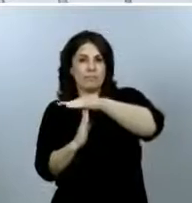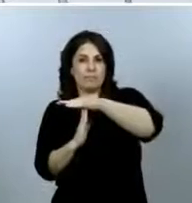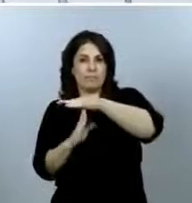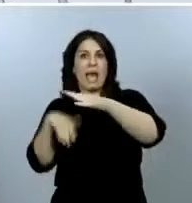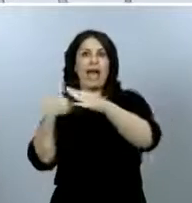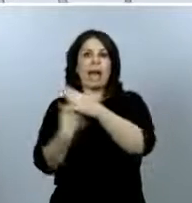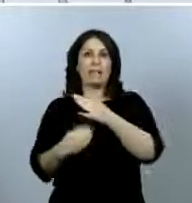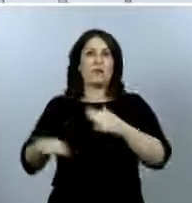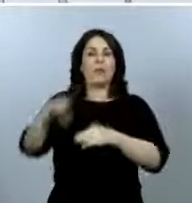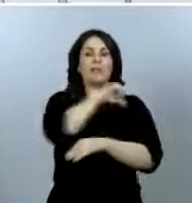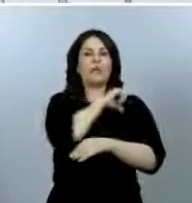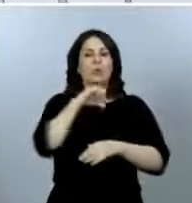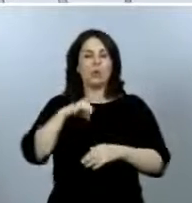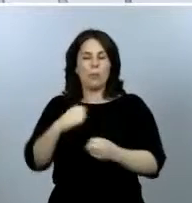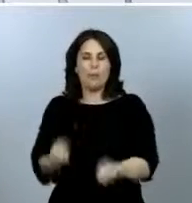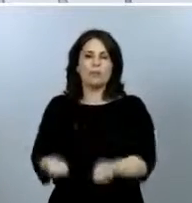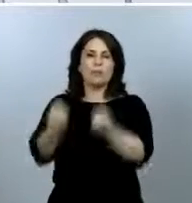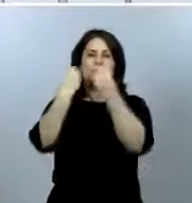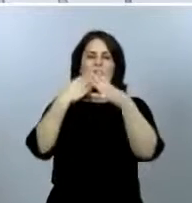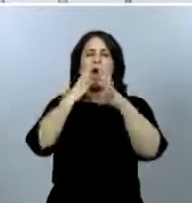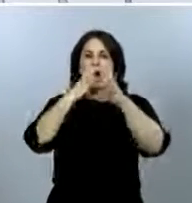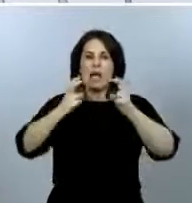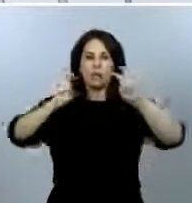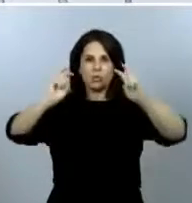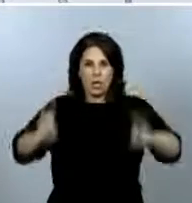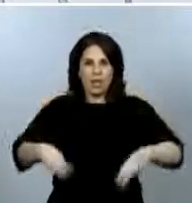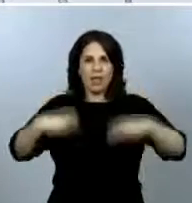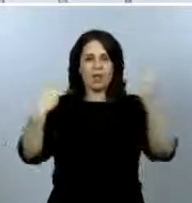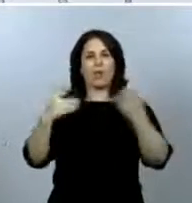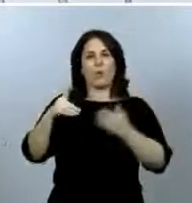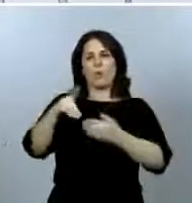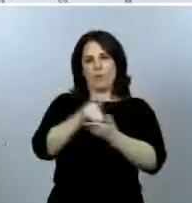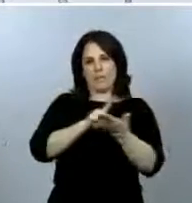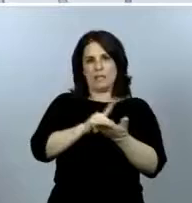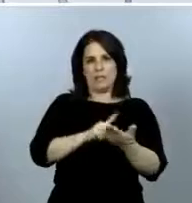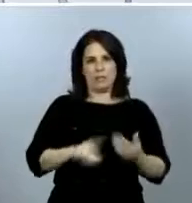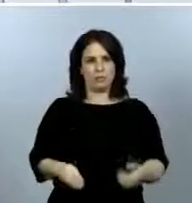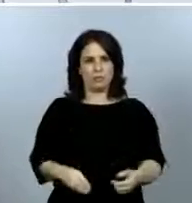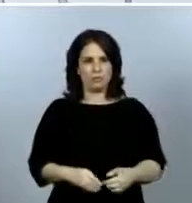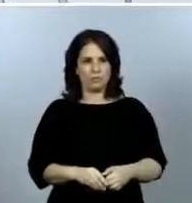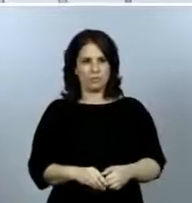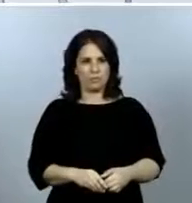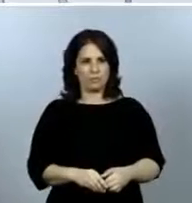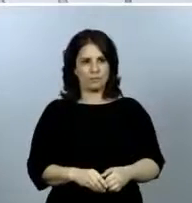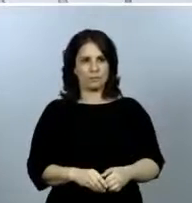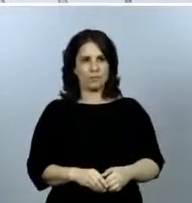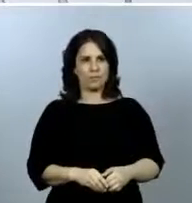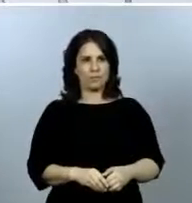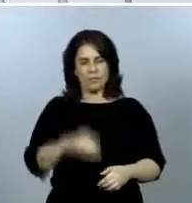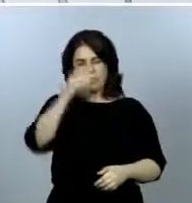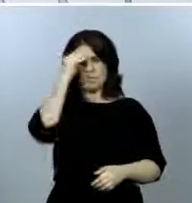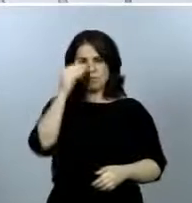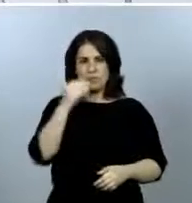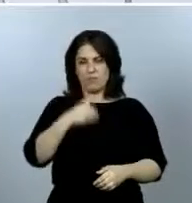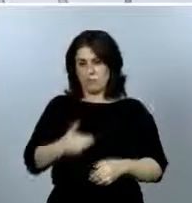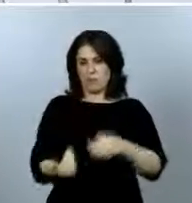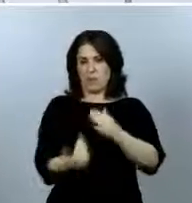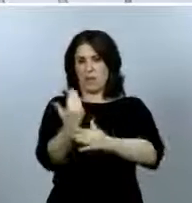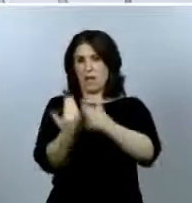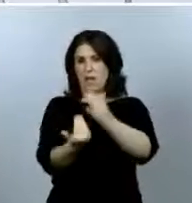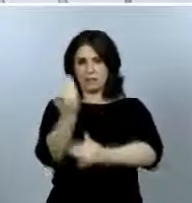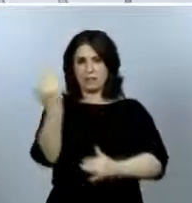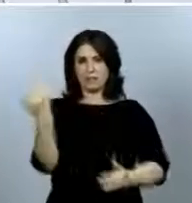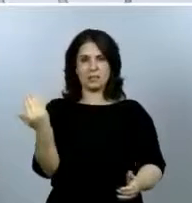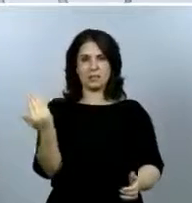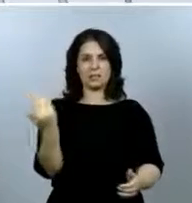notificación o la actualización de esas bases de datos yo creo que será una cuestión de días prometí que iba a estar en